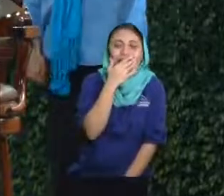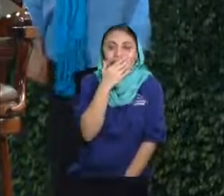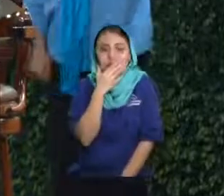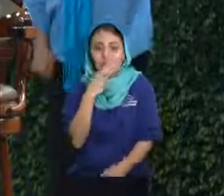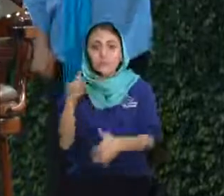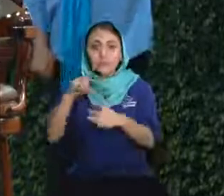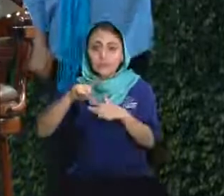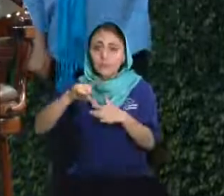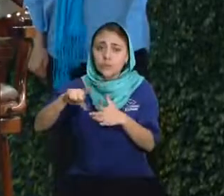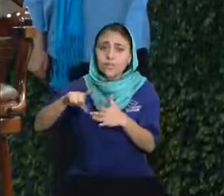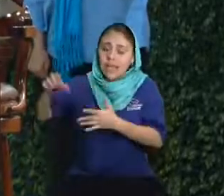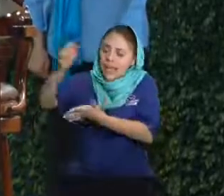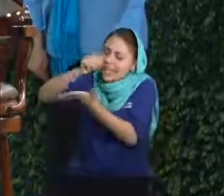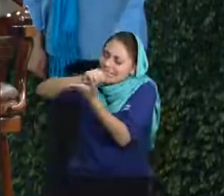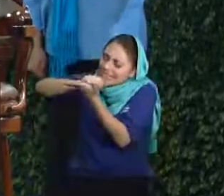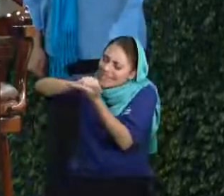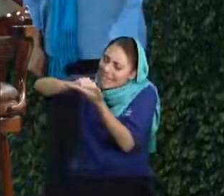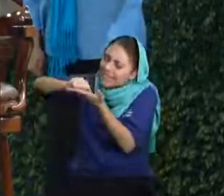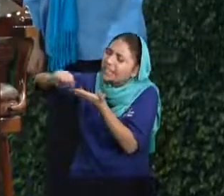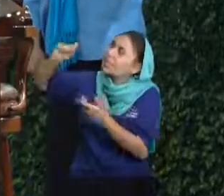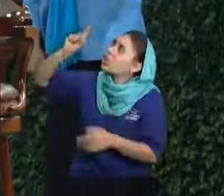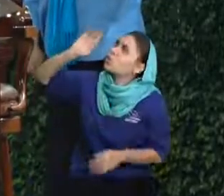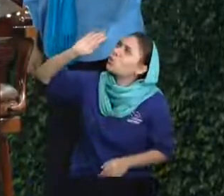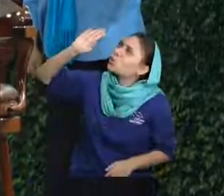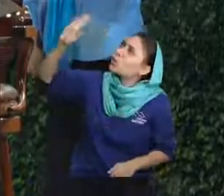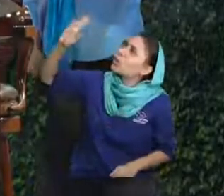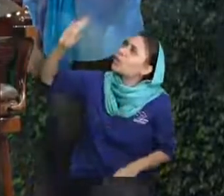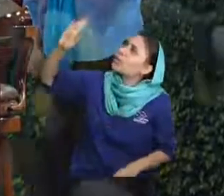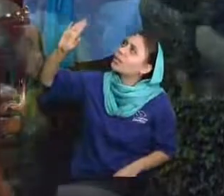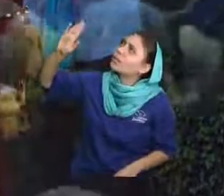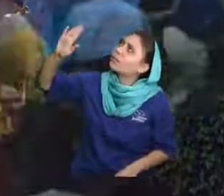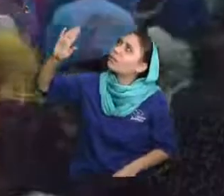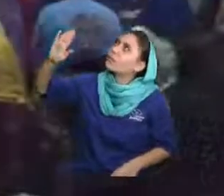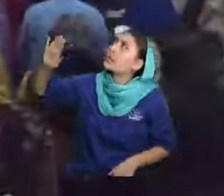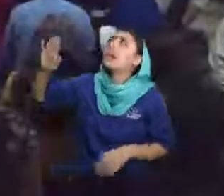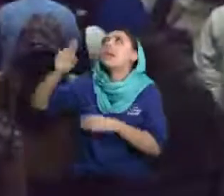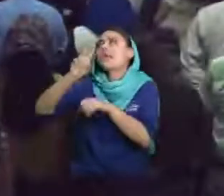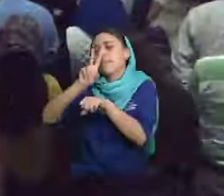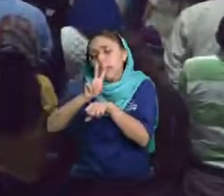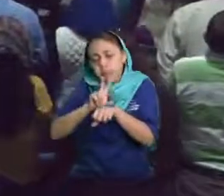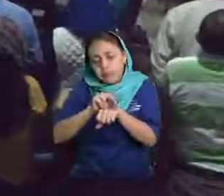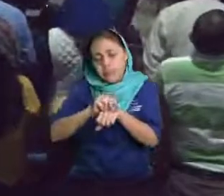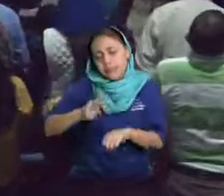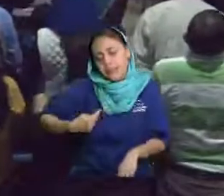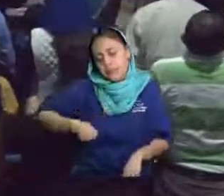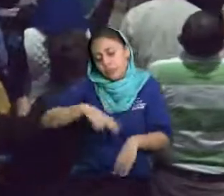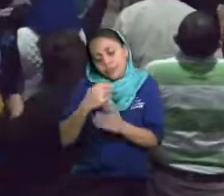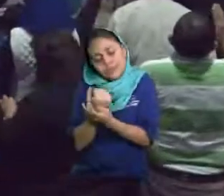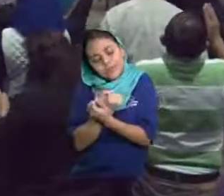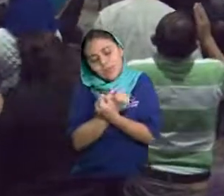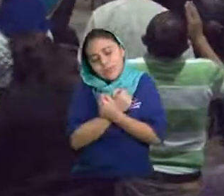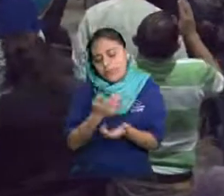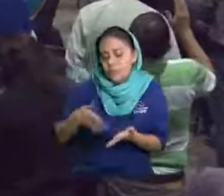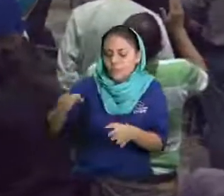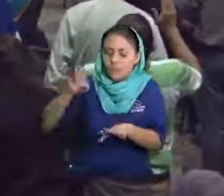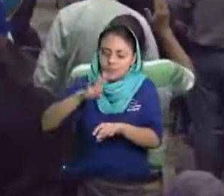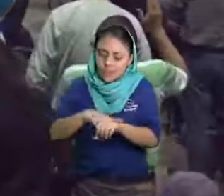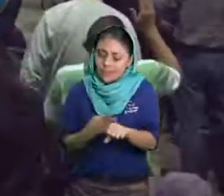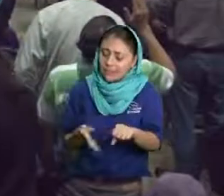de las cosas sagradas tuyas. Al contrario, permite que nos enamoremos más y más.